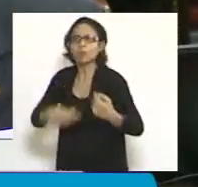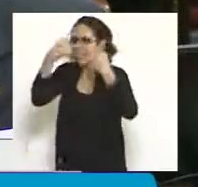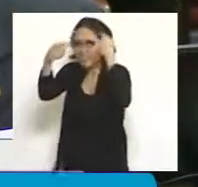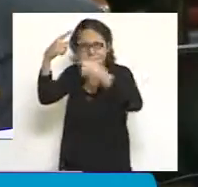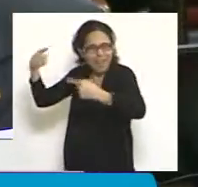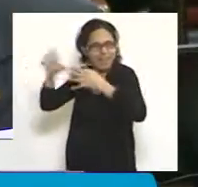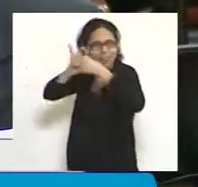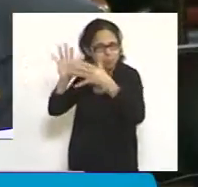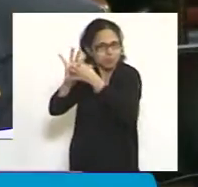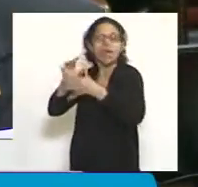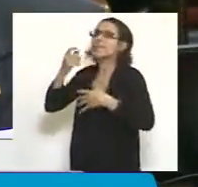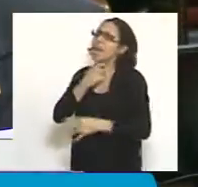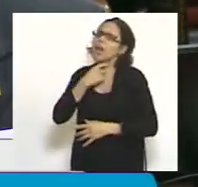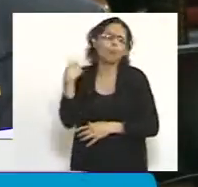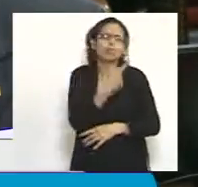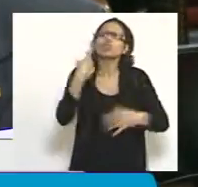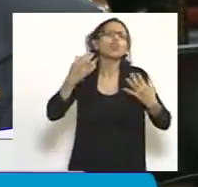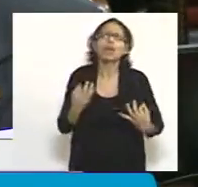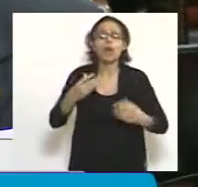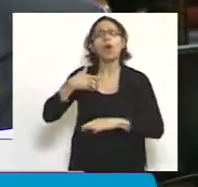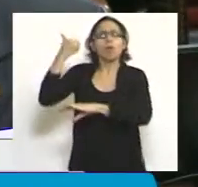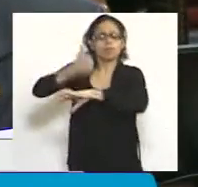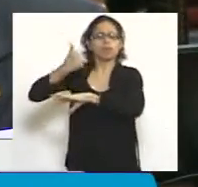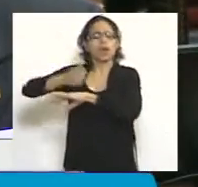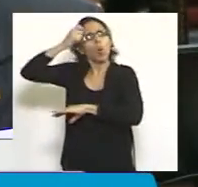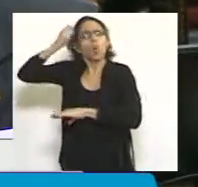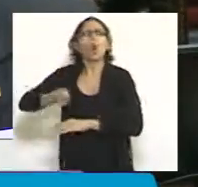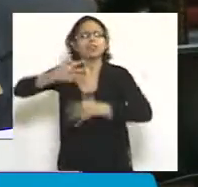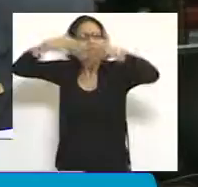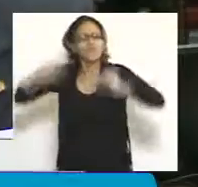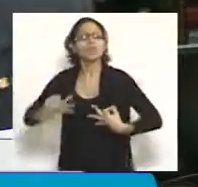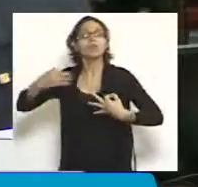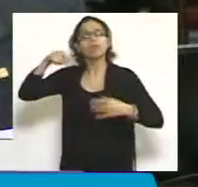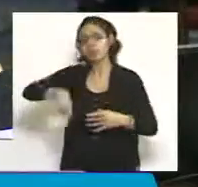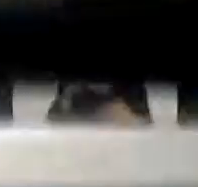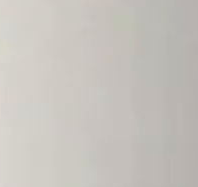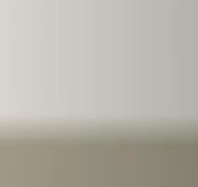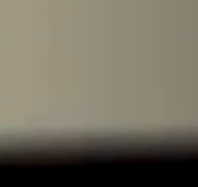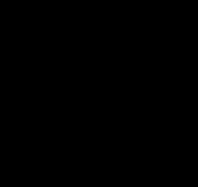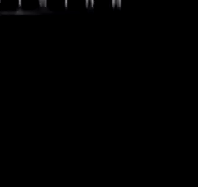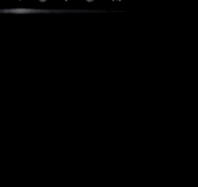y sobre todo idóneos, es que no vamos a acompañar este proyecto de ley. Gracias, presidente.